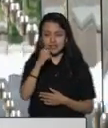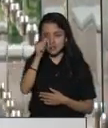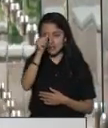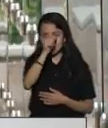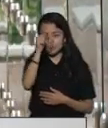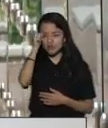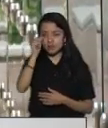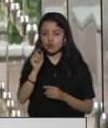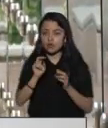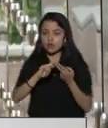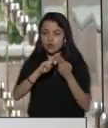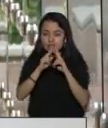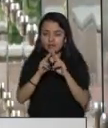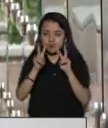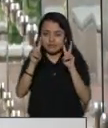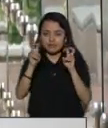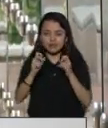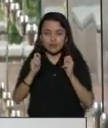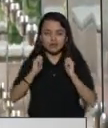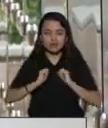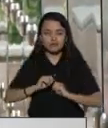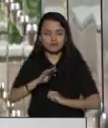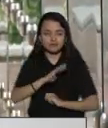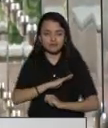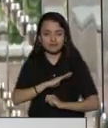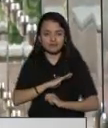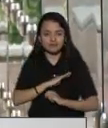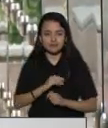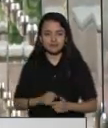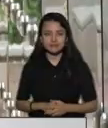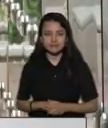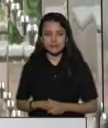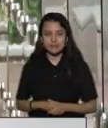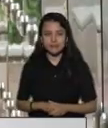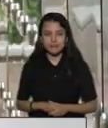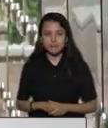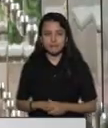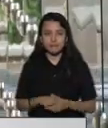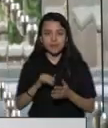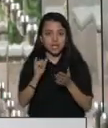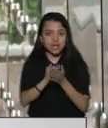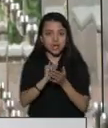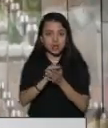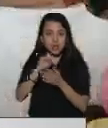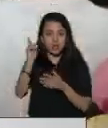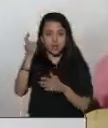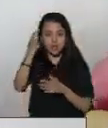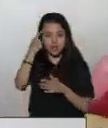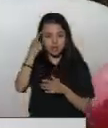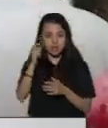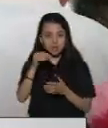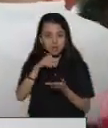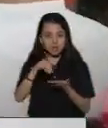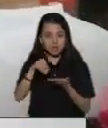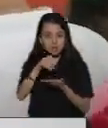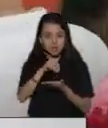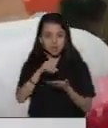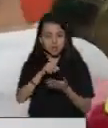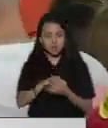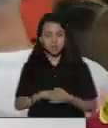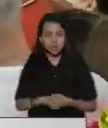alcaldía. Igual resultado también y similar con amplia ventaja se dio para gobernación del Atlántico. Con